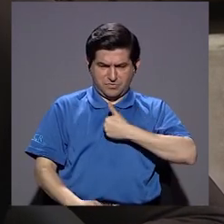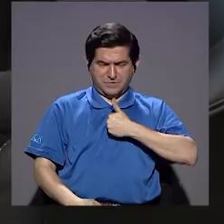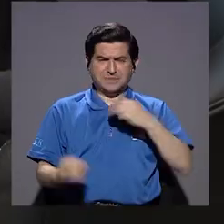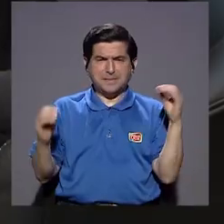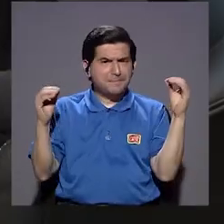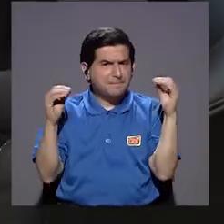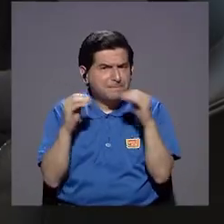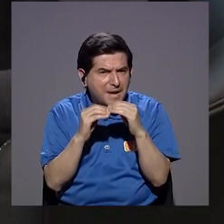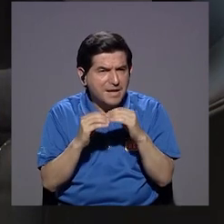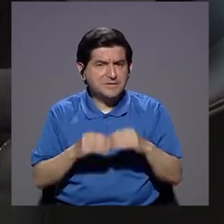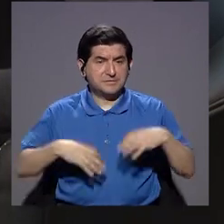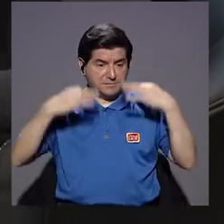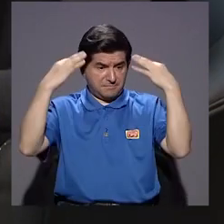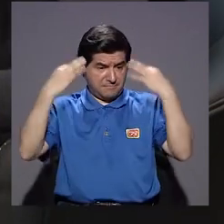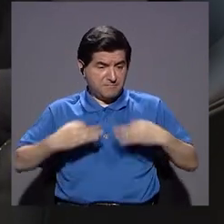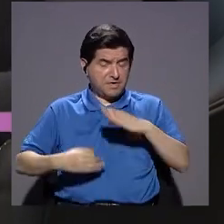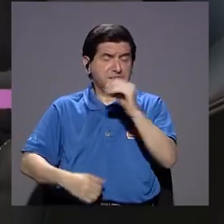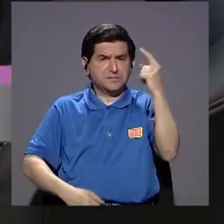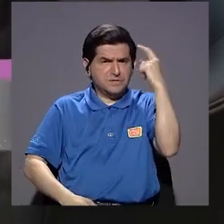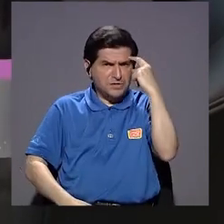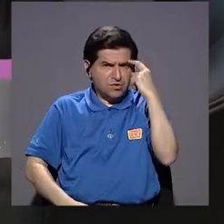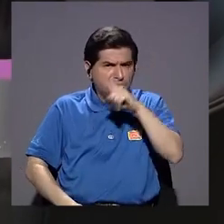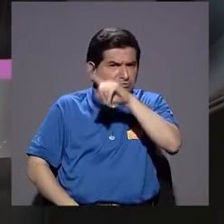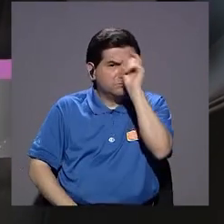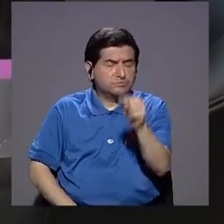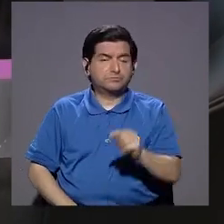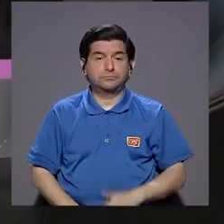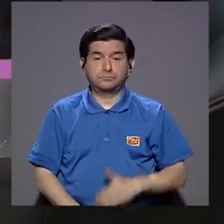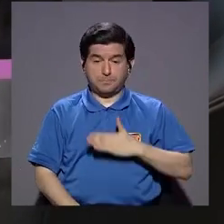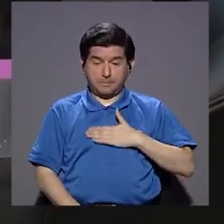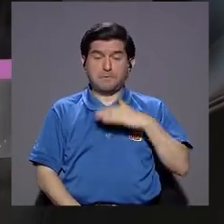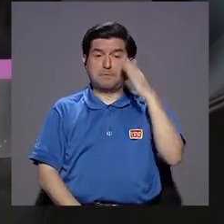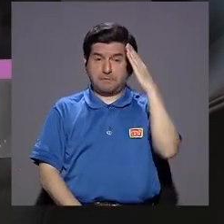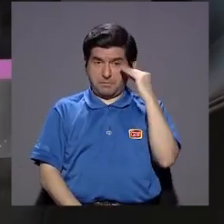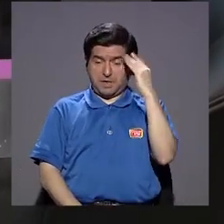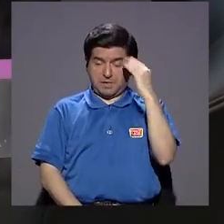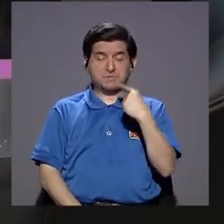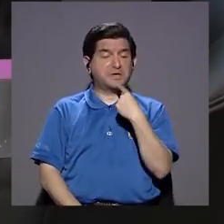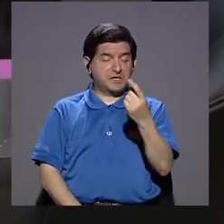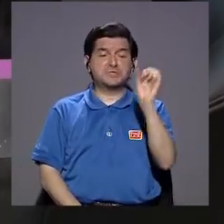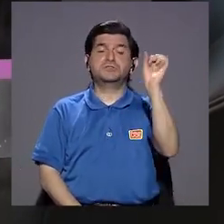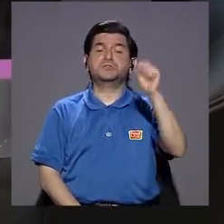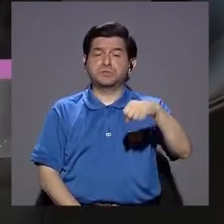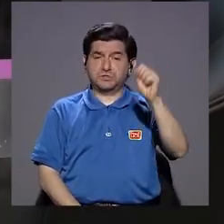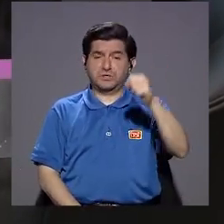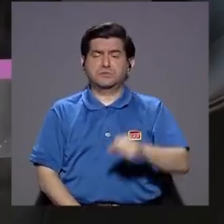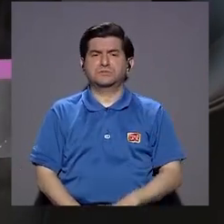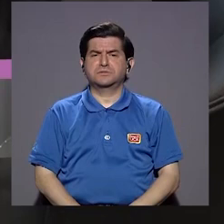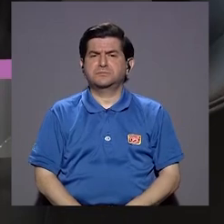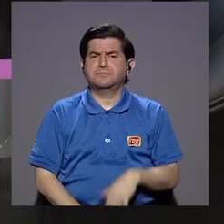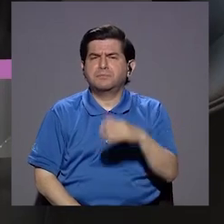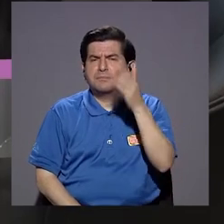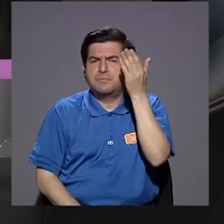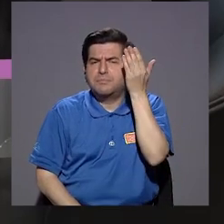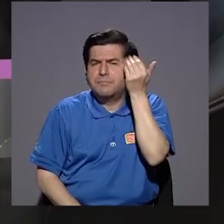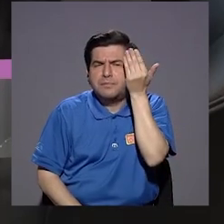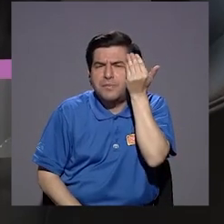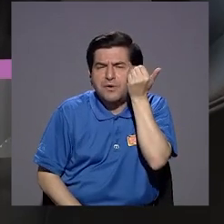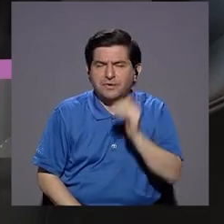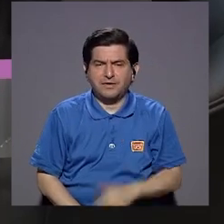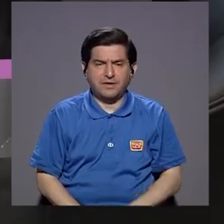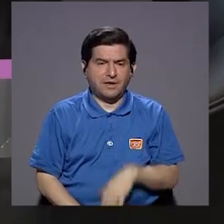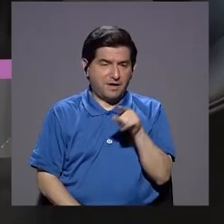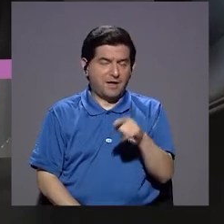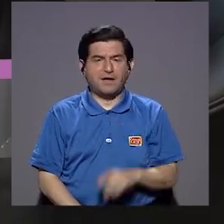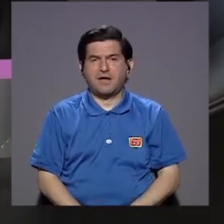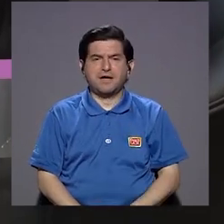más a nivel físico y de pensamiento. Sí, bueno, según mi experiencia, sí, porque es